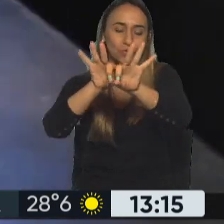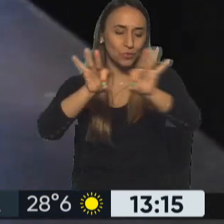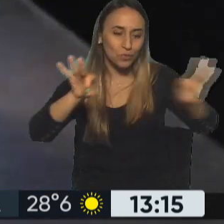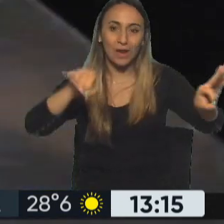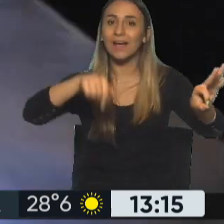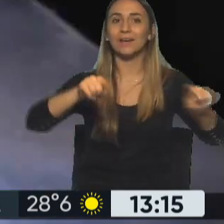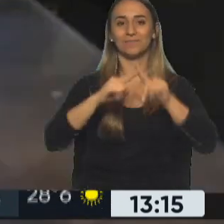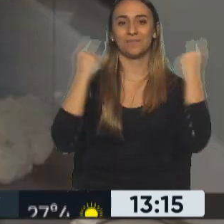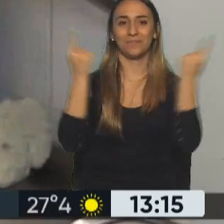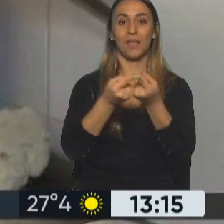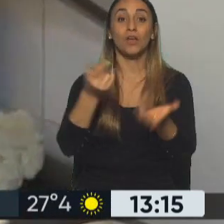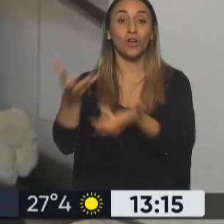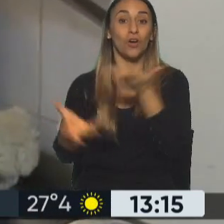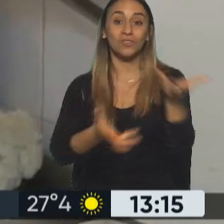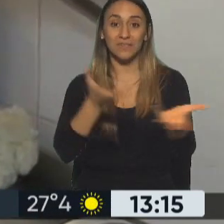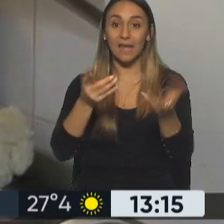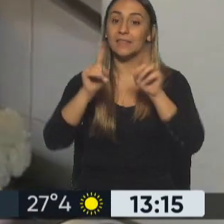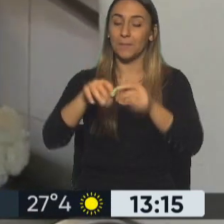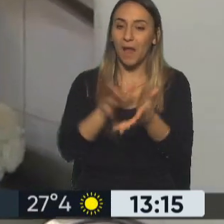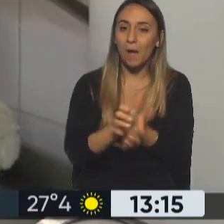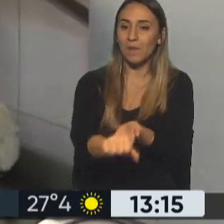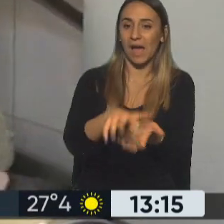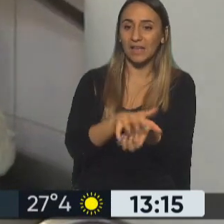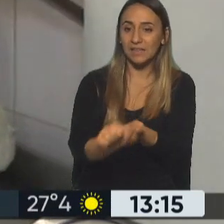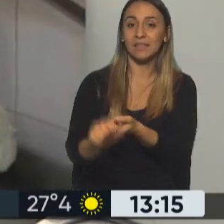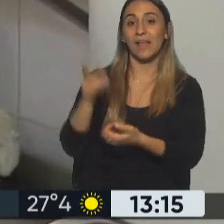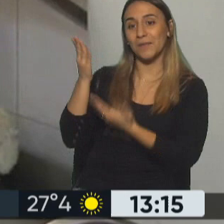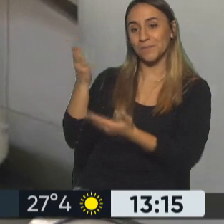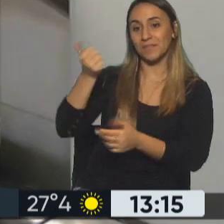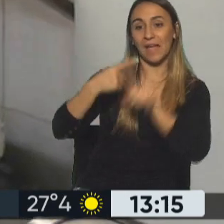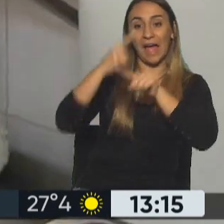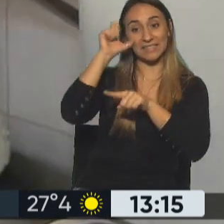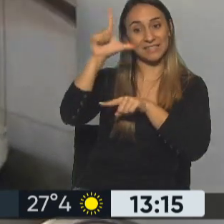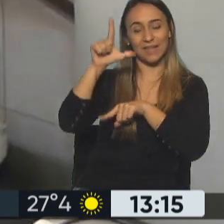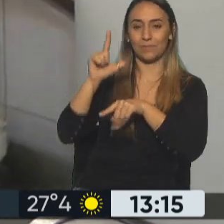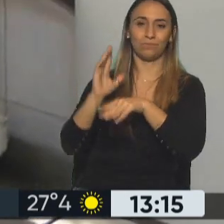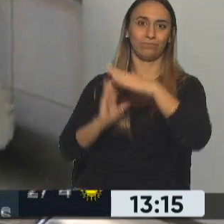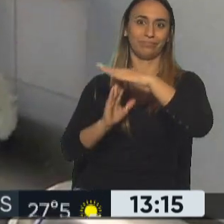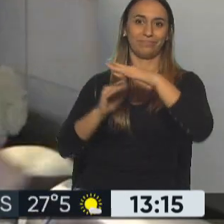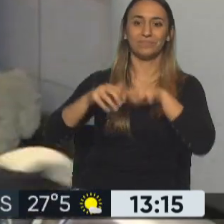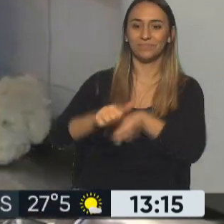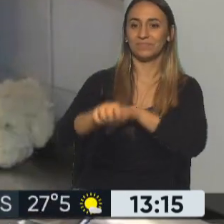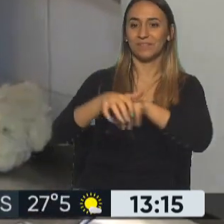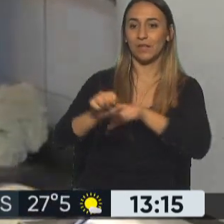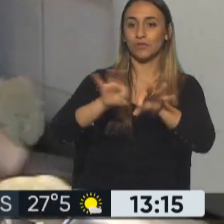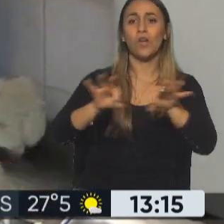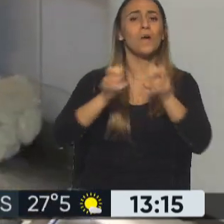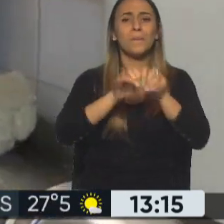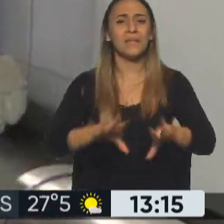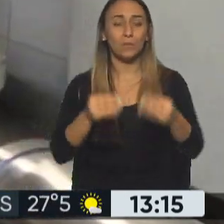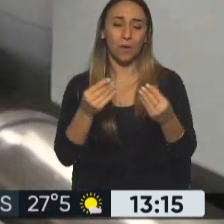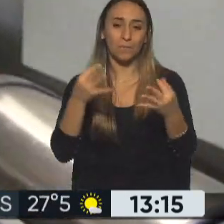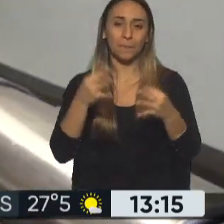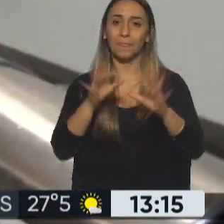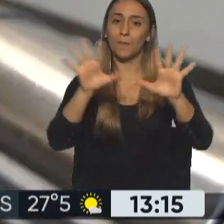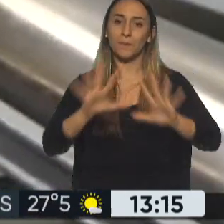cocina donde también se realiza el amasado Axel el maestro churrero contanos Cómo comienza el amasado el amasado